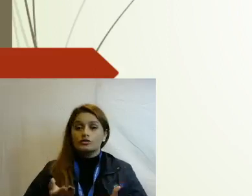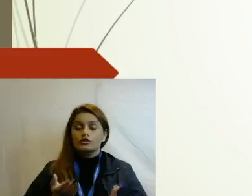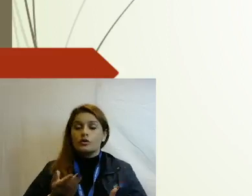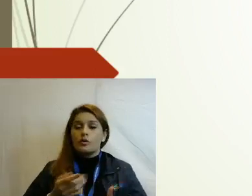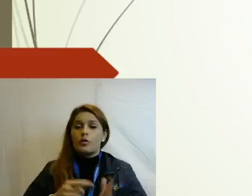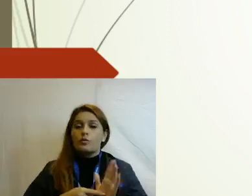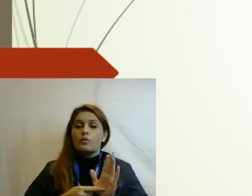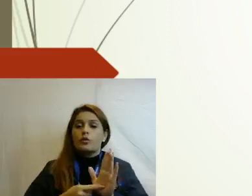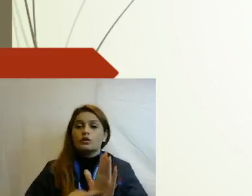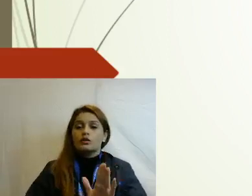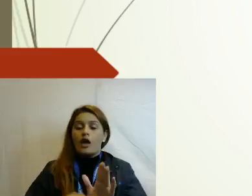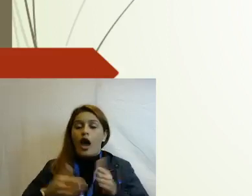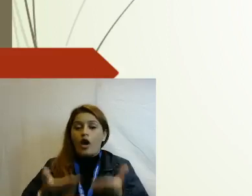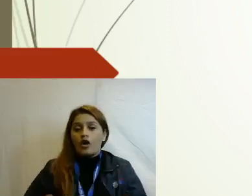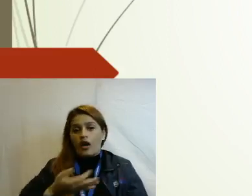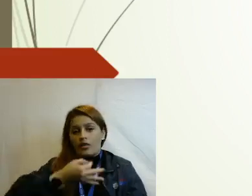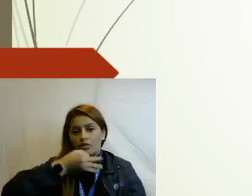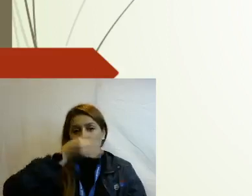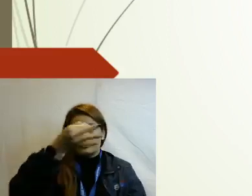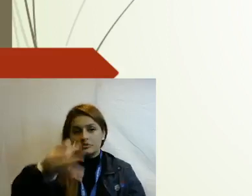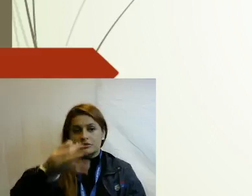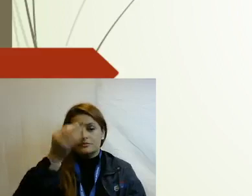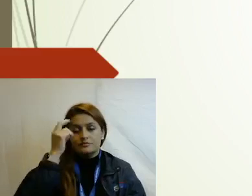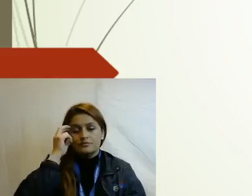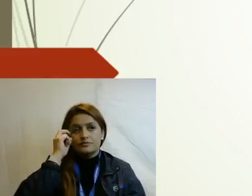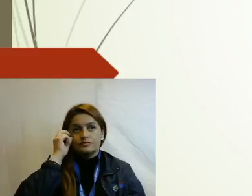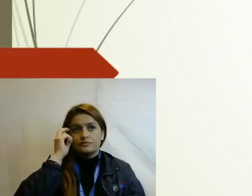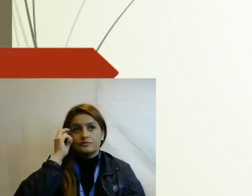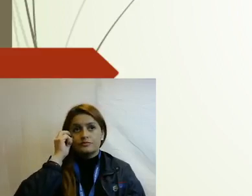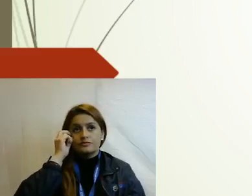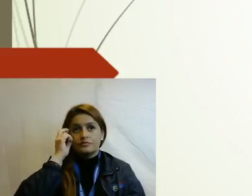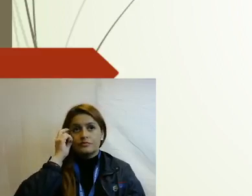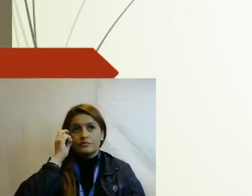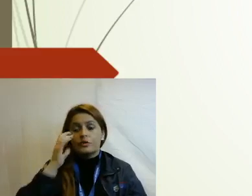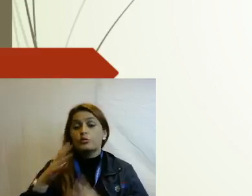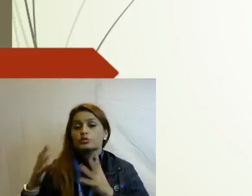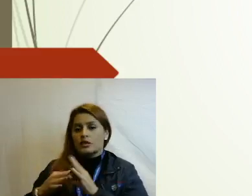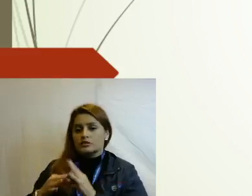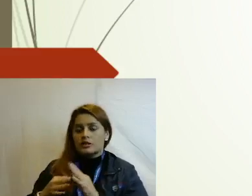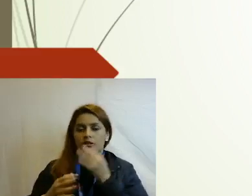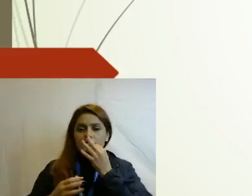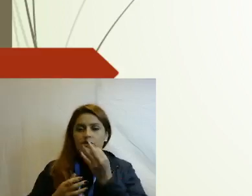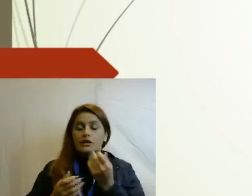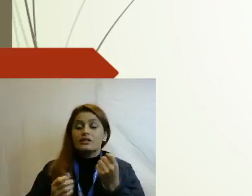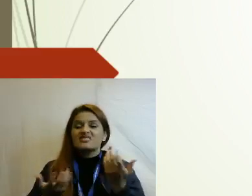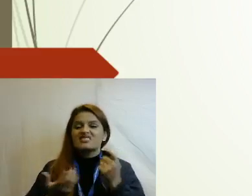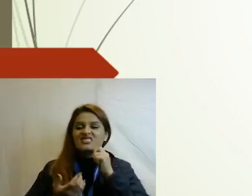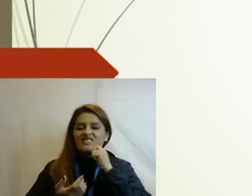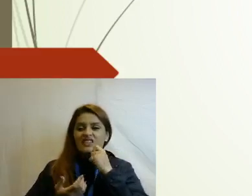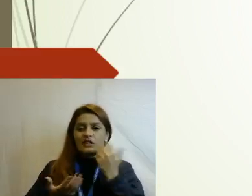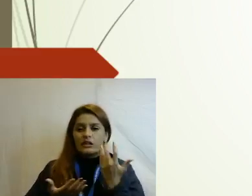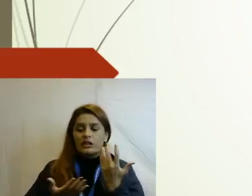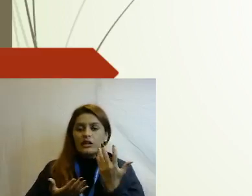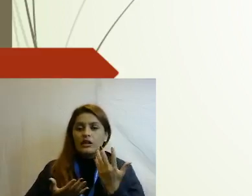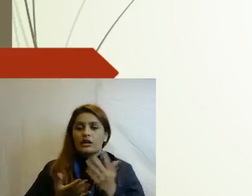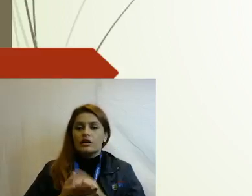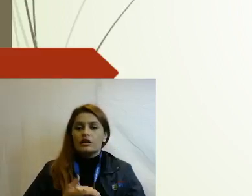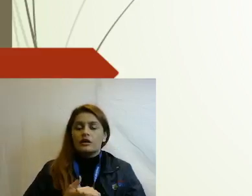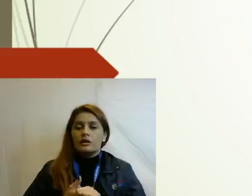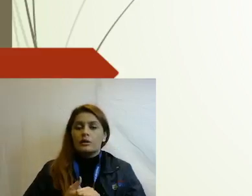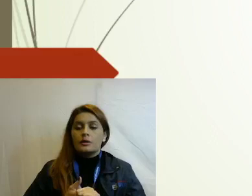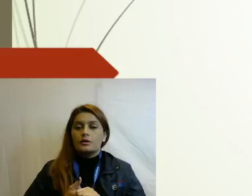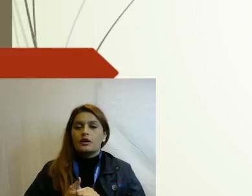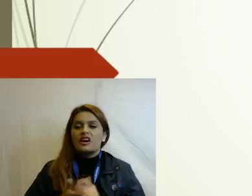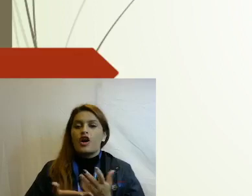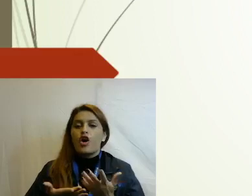en que debemos pronunciarnos en el sentido de, muchas gracias, en el sentido de, ¿no es cierto?,